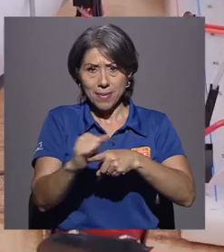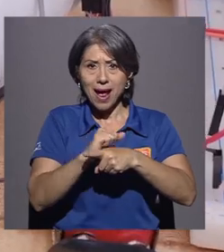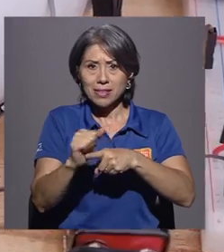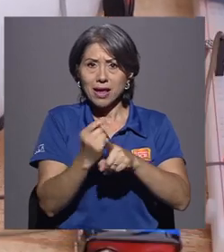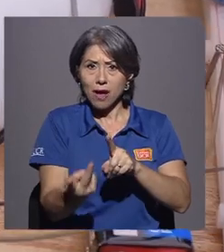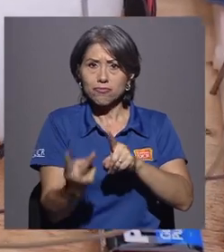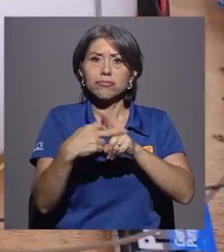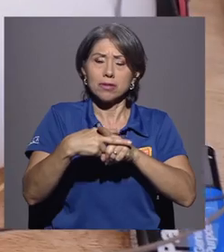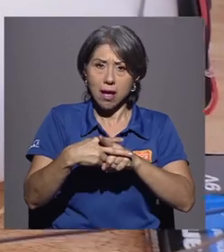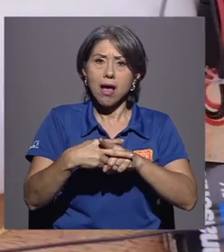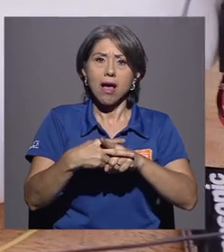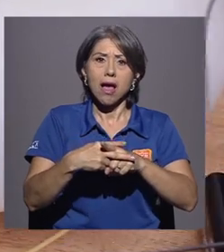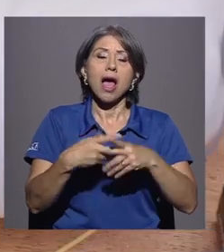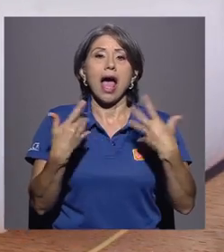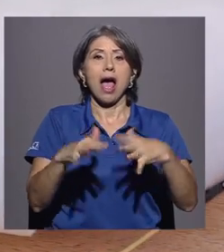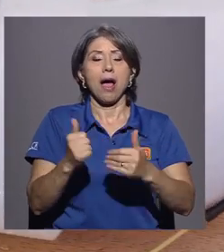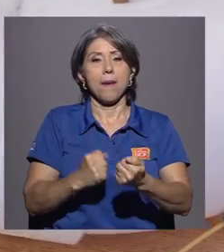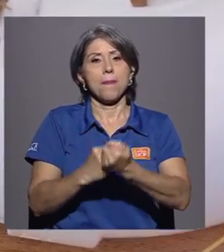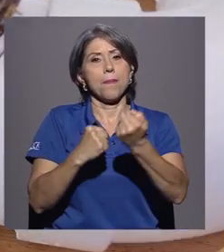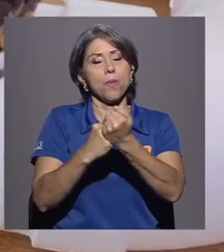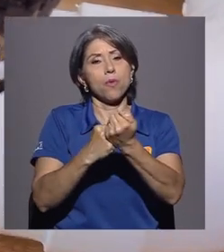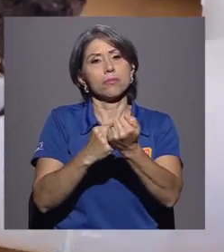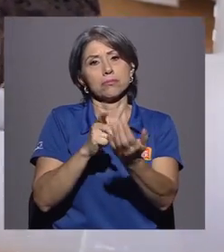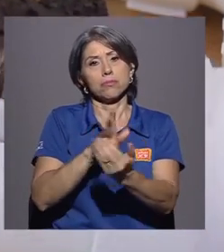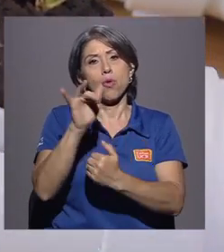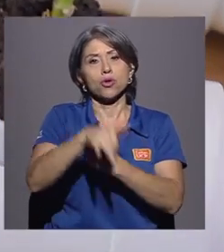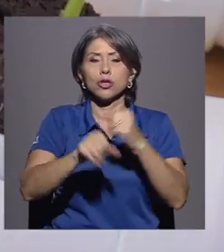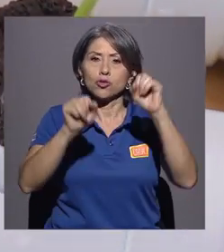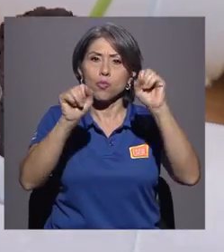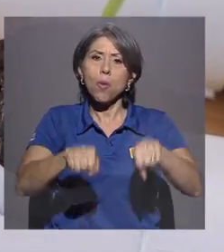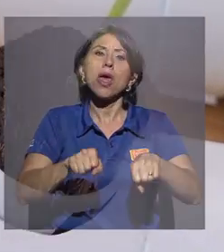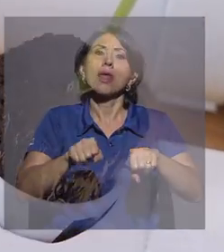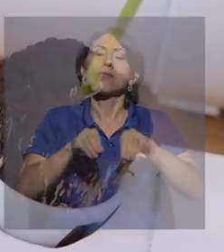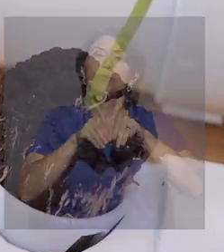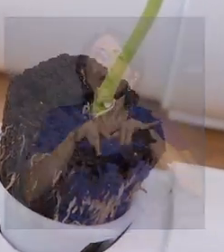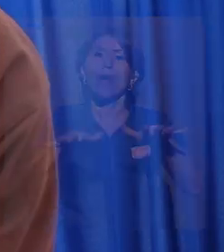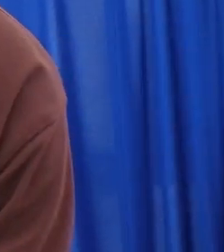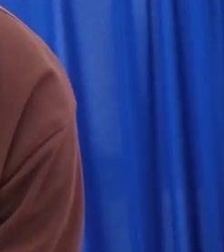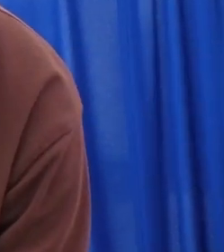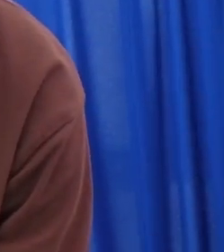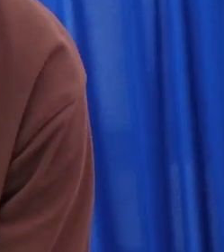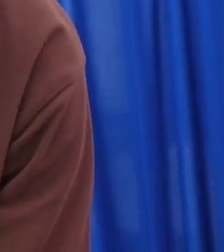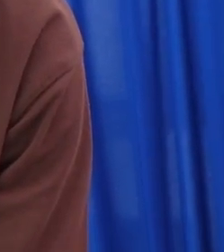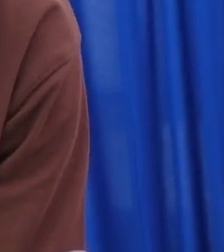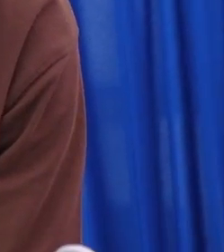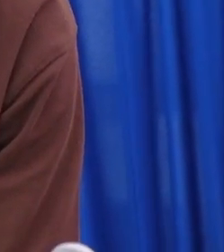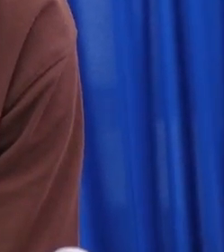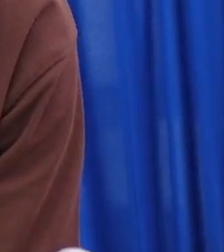práctica de las necesidades de industria apoyan para que los proyectos puedan estar ubicados en un ámbito real.